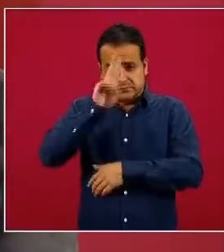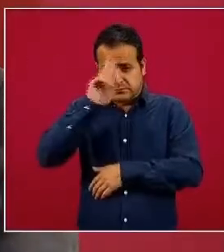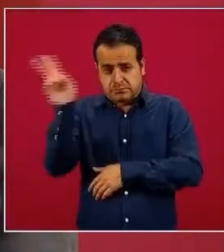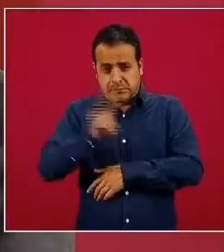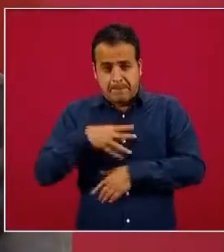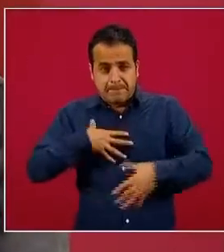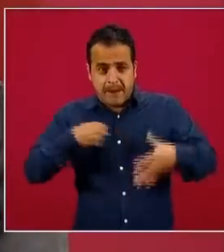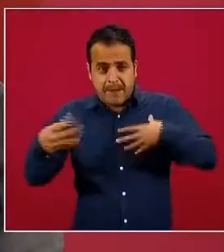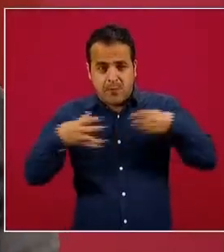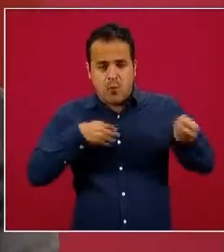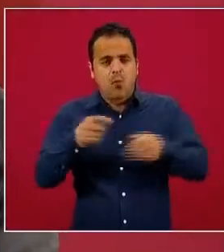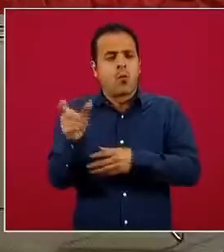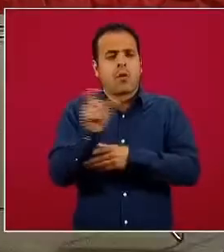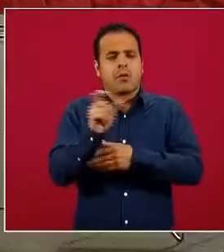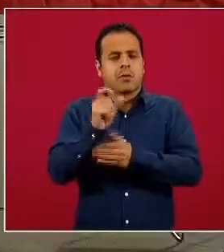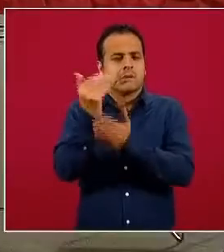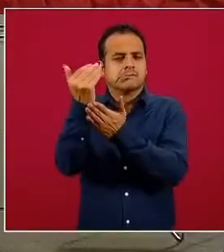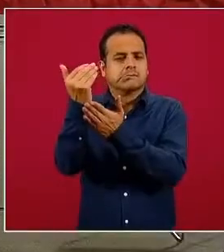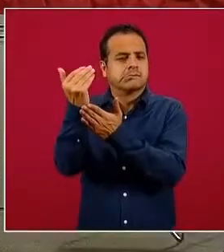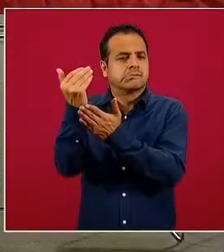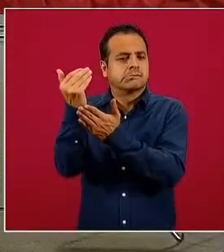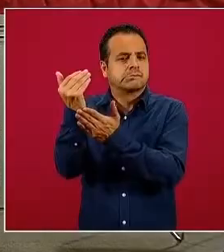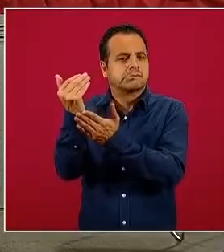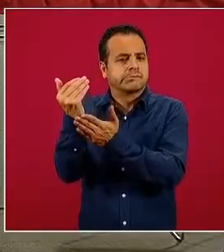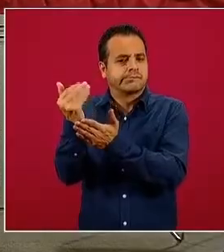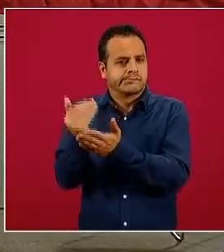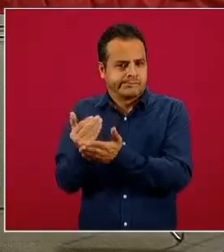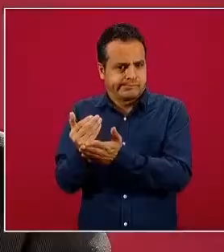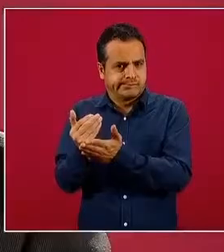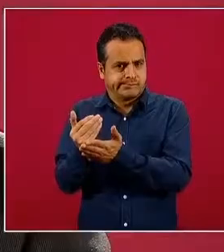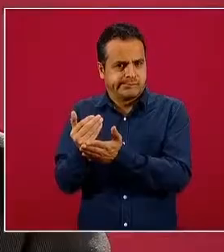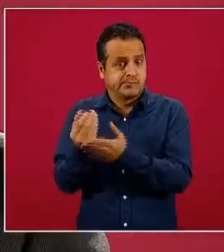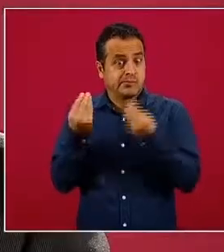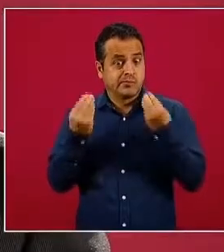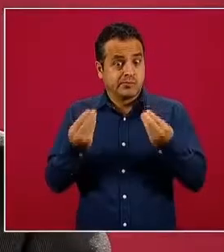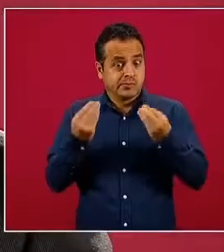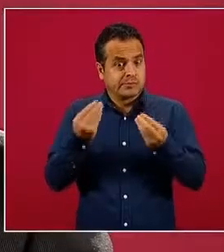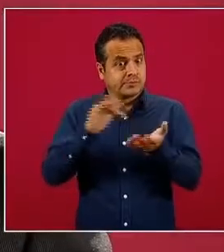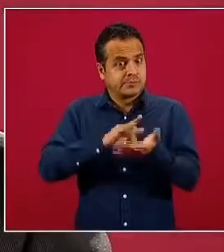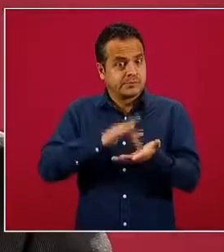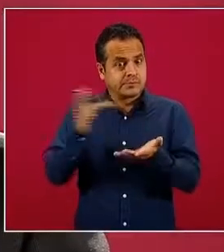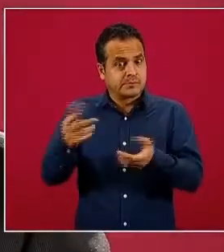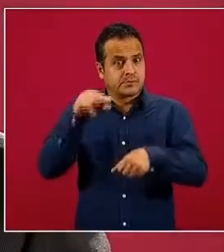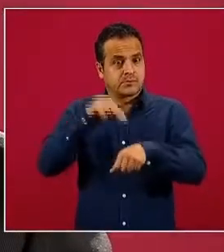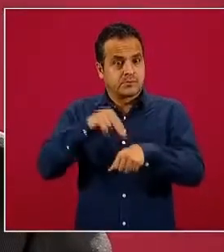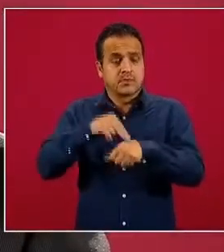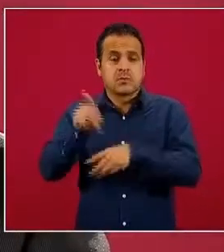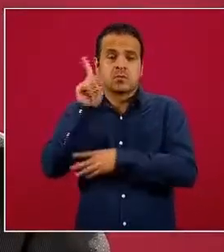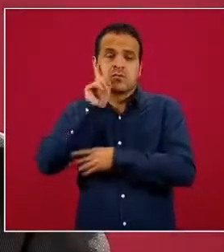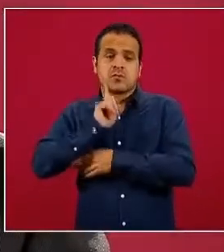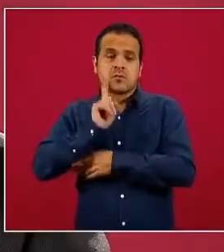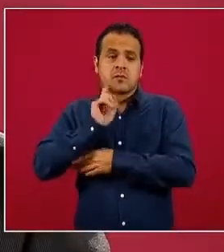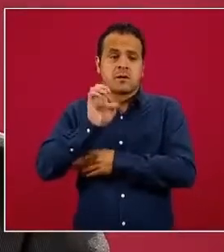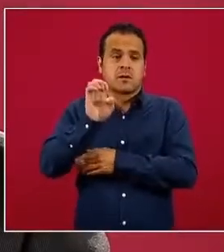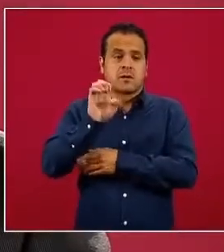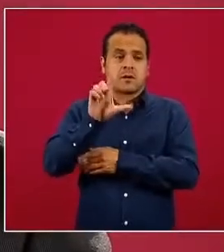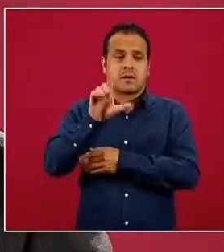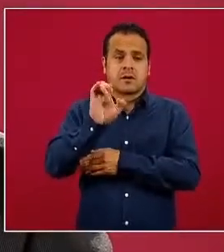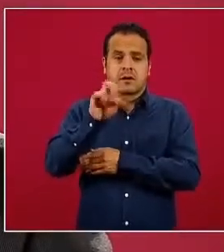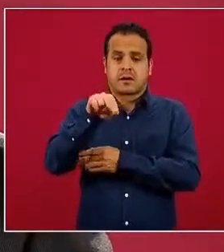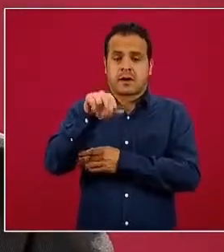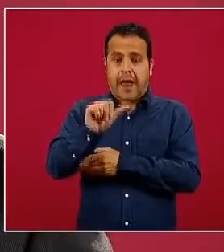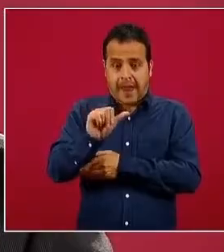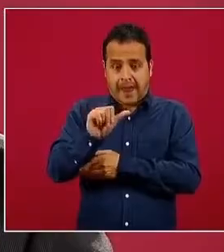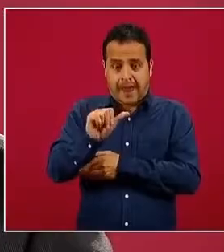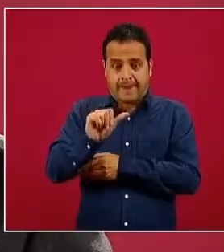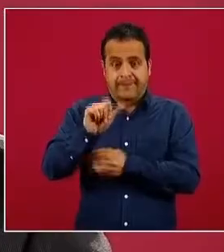epidémica. Aprovecho para agradecer aquí a la doctora Marilena Álvarez Builla, directora general del CONACYT, y al propio CONACYT, también